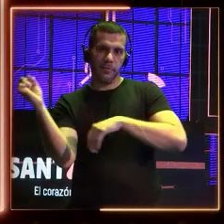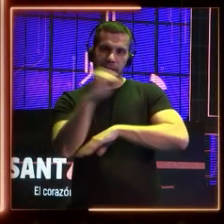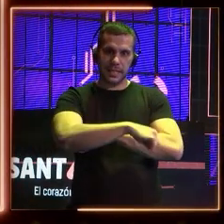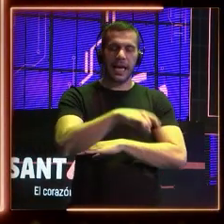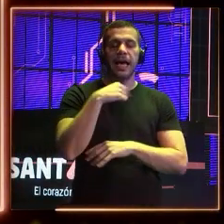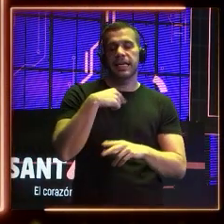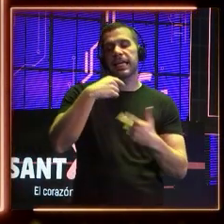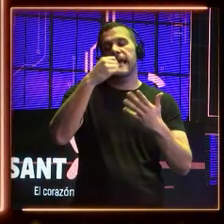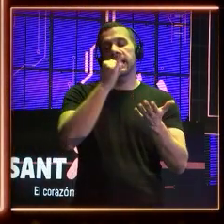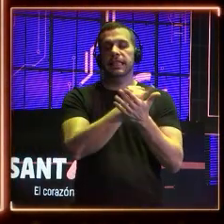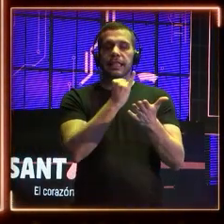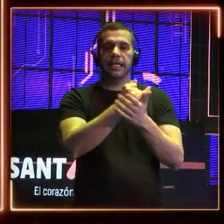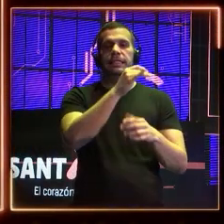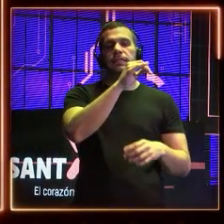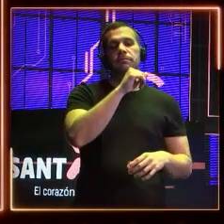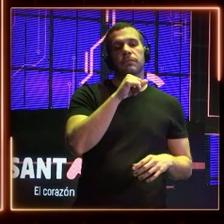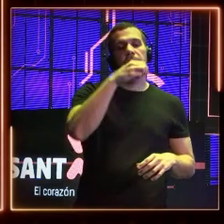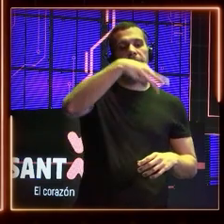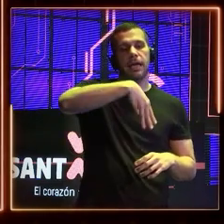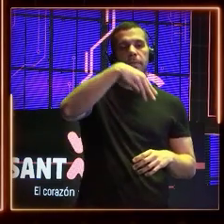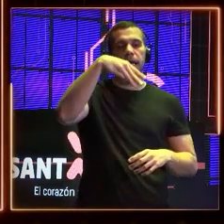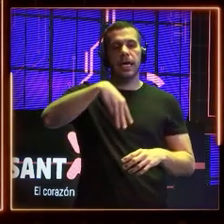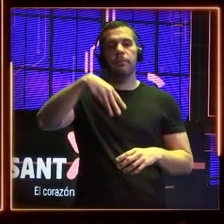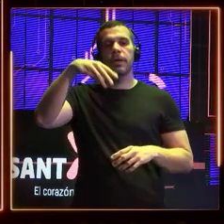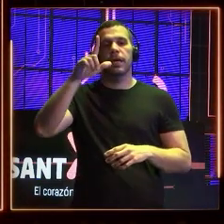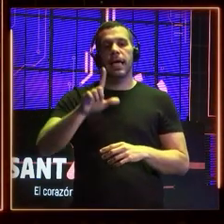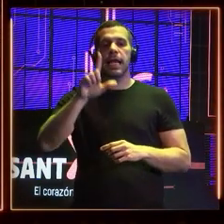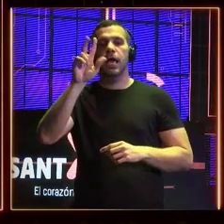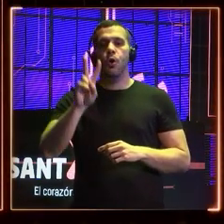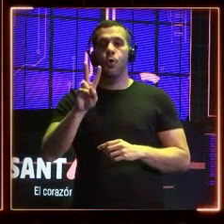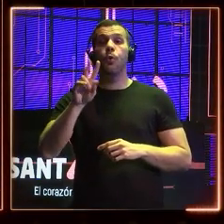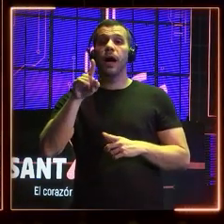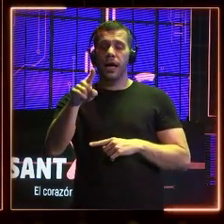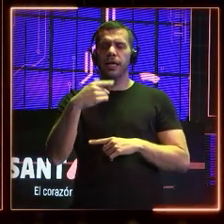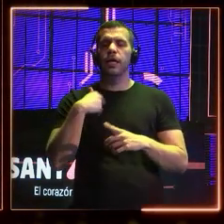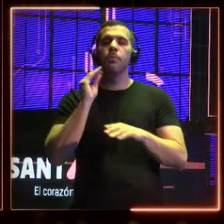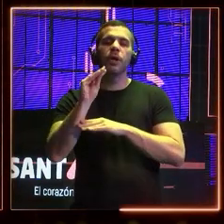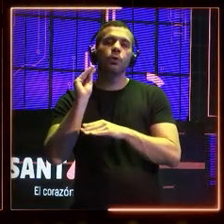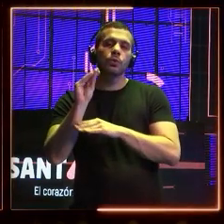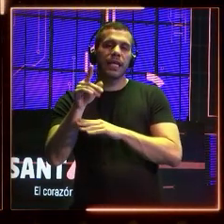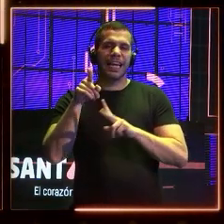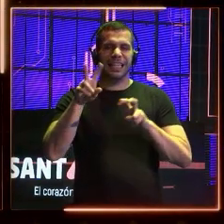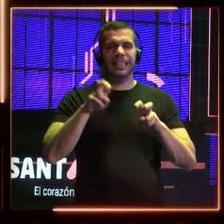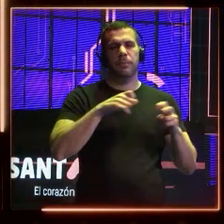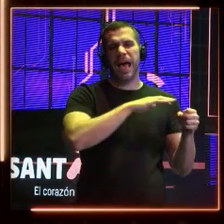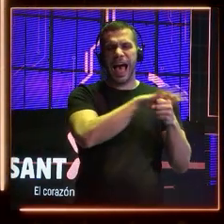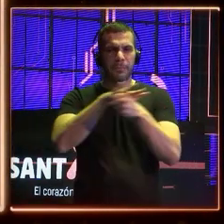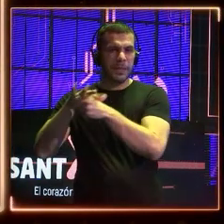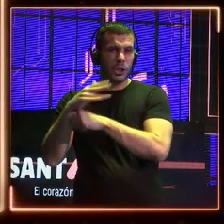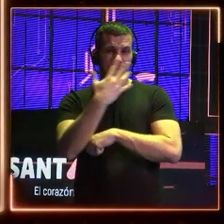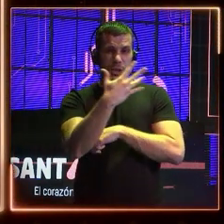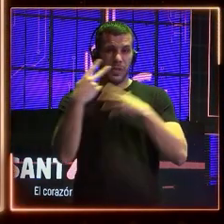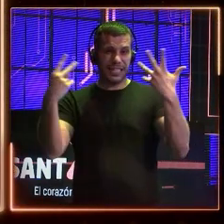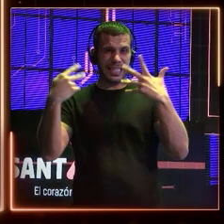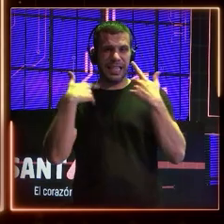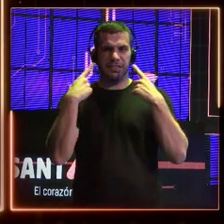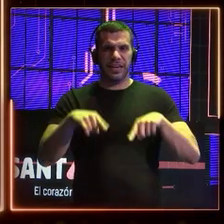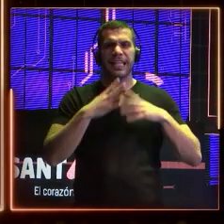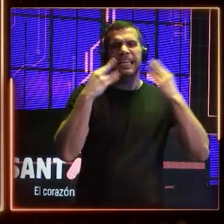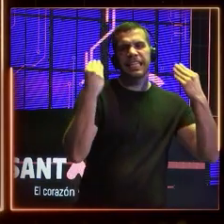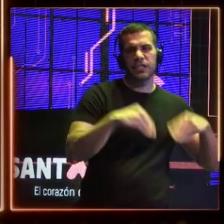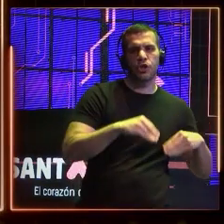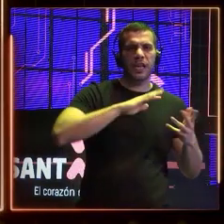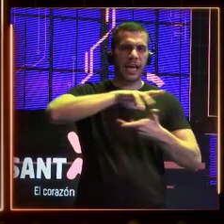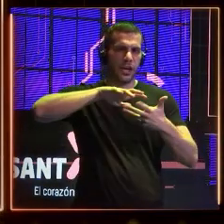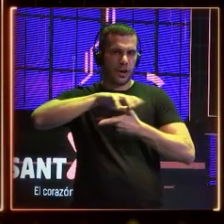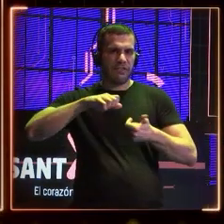mml y lo que hace es preguntarle a la Inteligencia artificial sobre 57 disciplinas distintas historia geografía